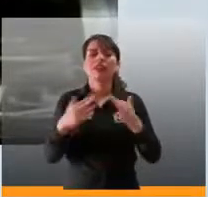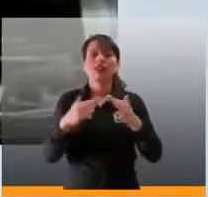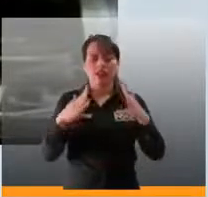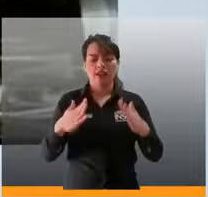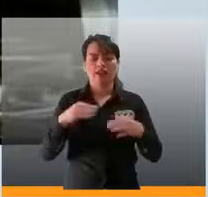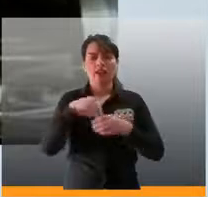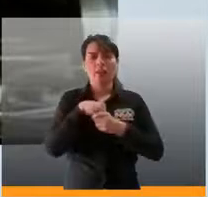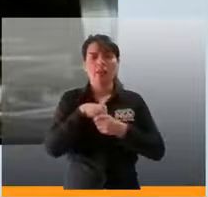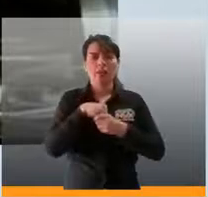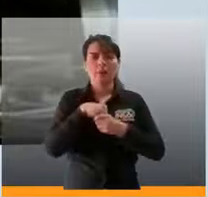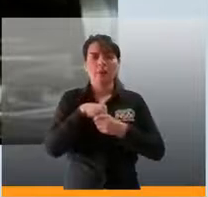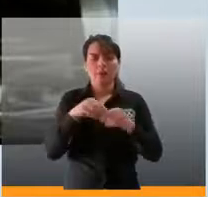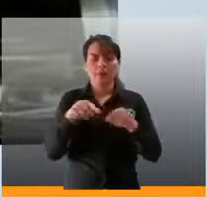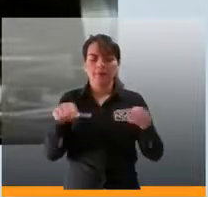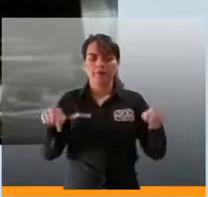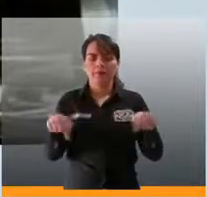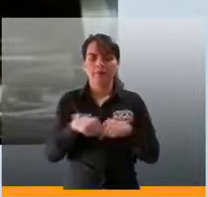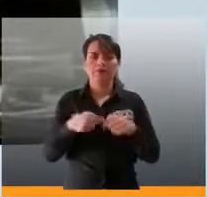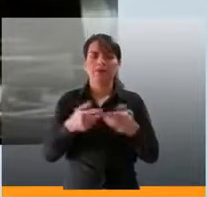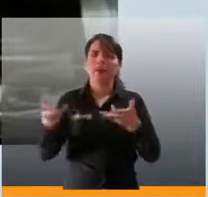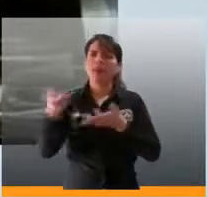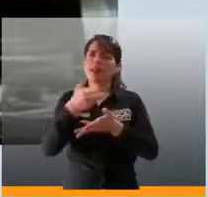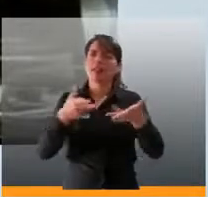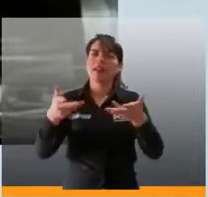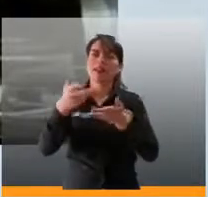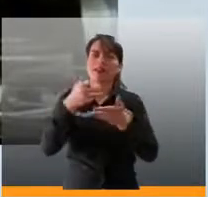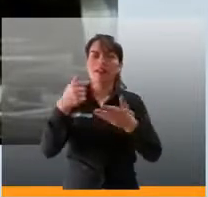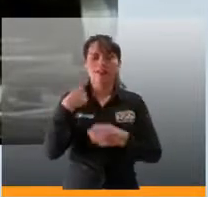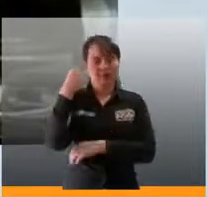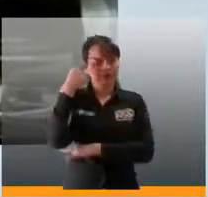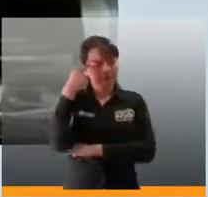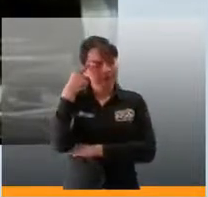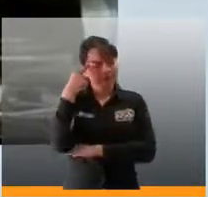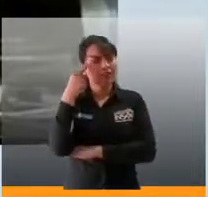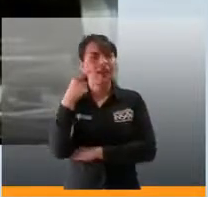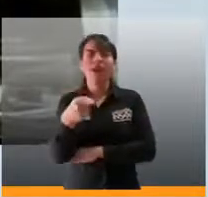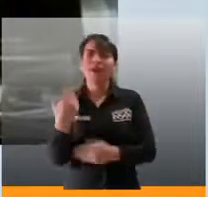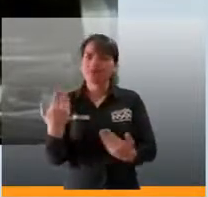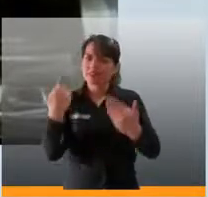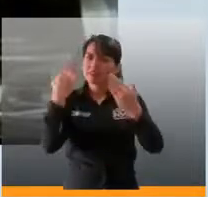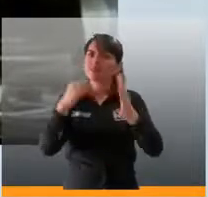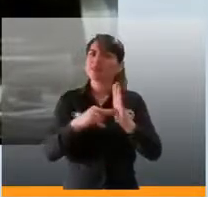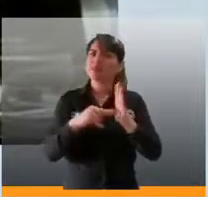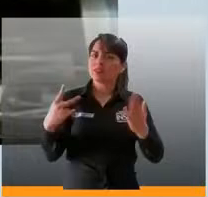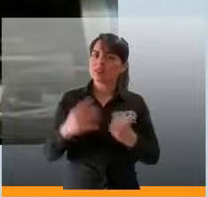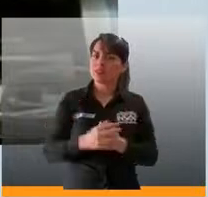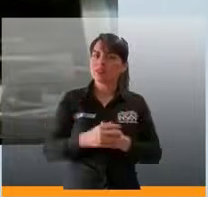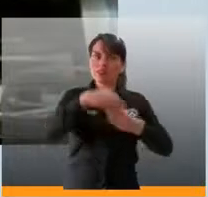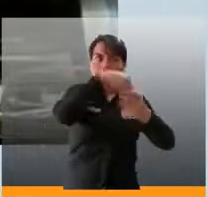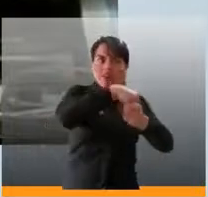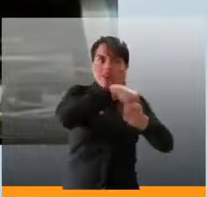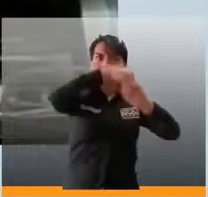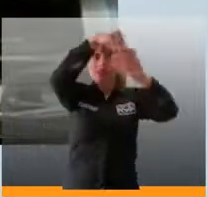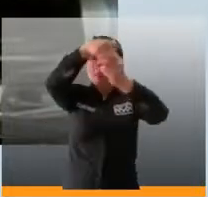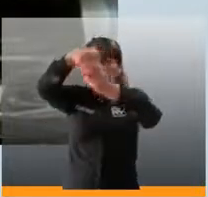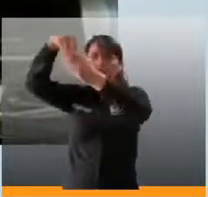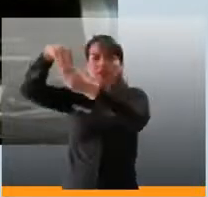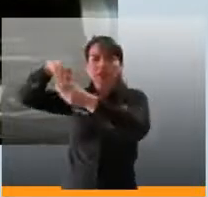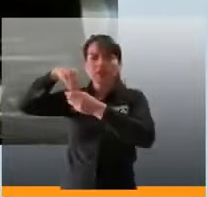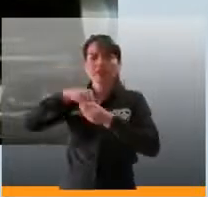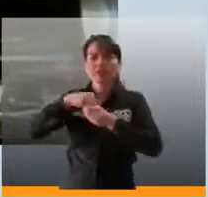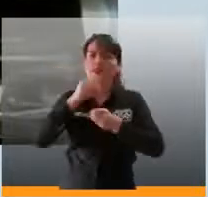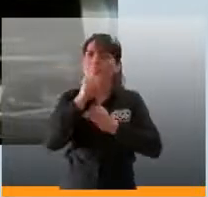nuestros estudios, y todos conversando, y digo, esta es la magia de la tecnología, y yo creo que debemos utilizarla al